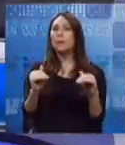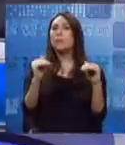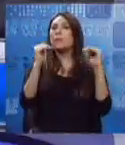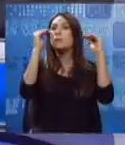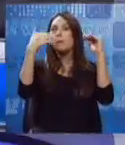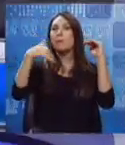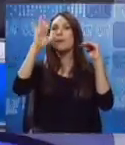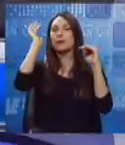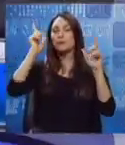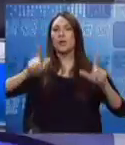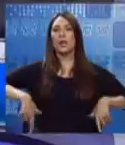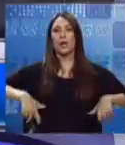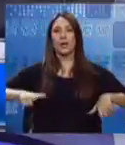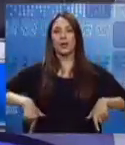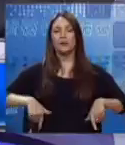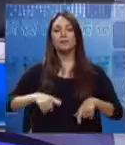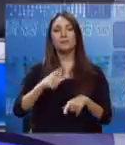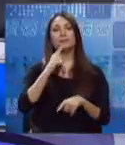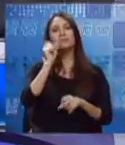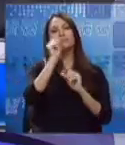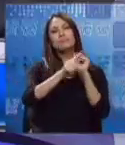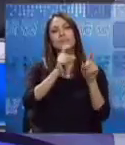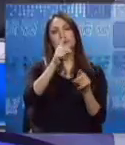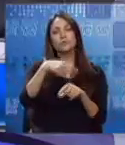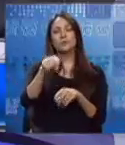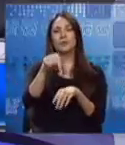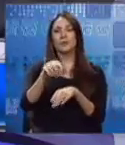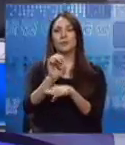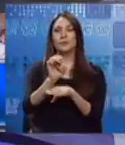muestra efectuada por la encuestadora Opinión Pública Ecuador.